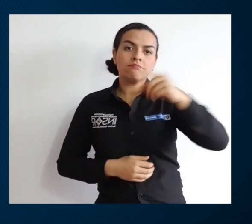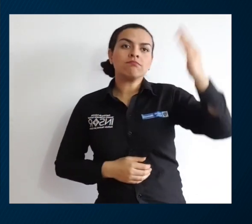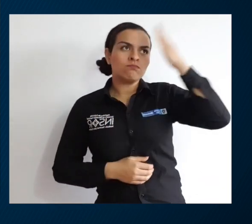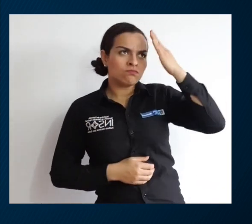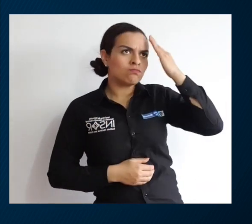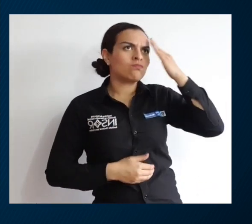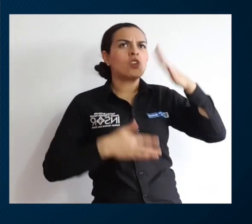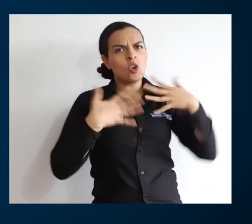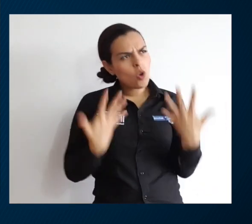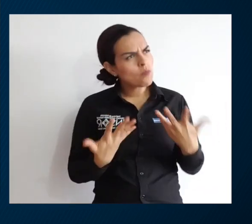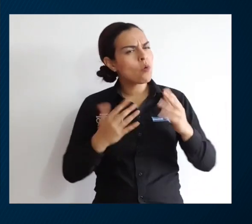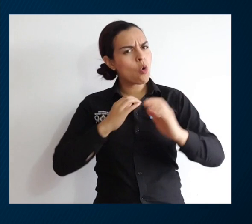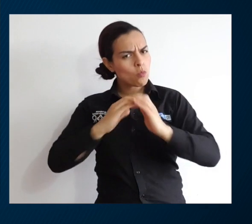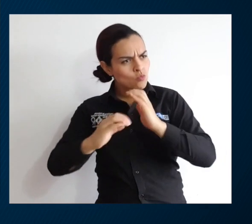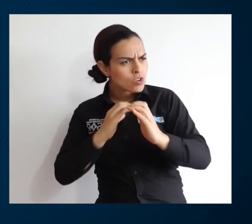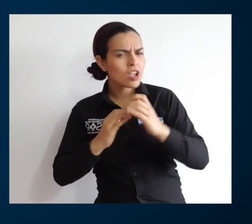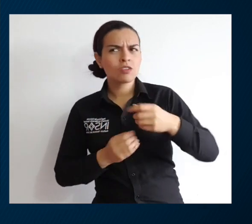pedagógicos que tuvieran en cuenta